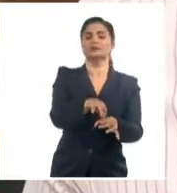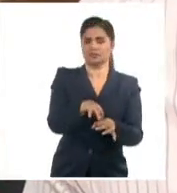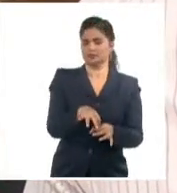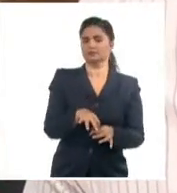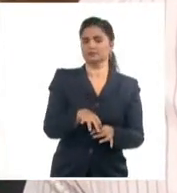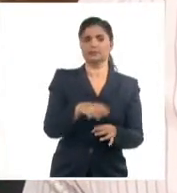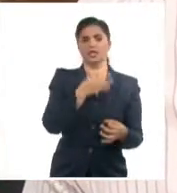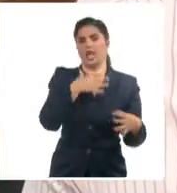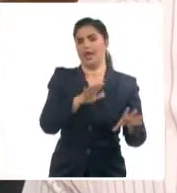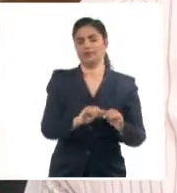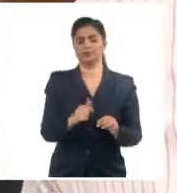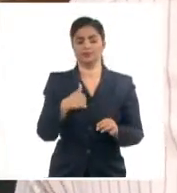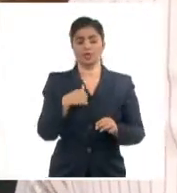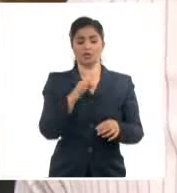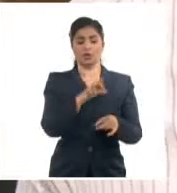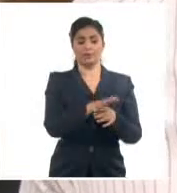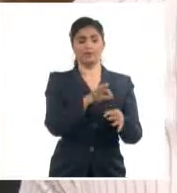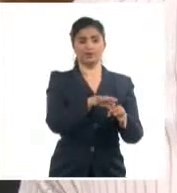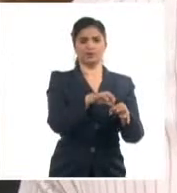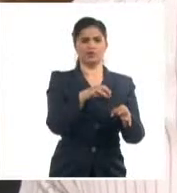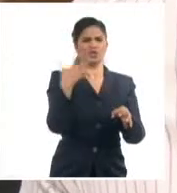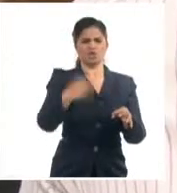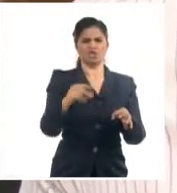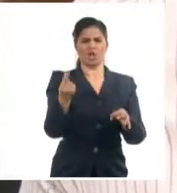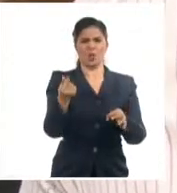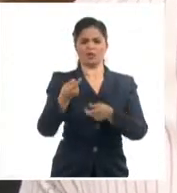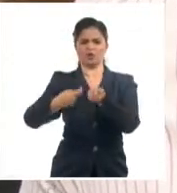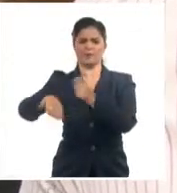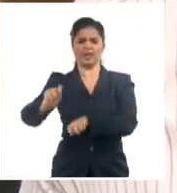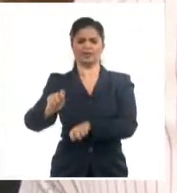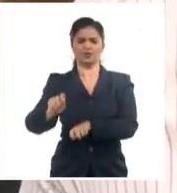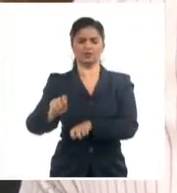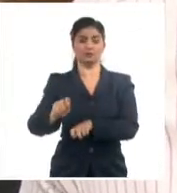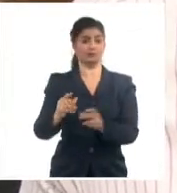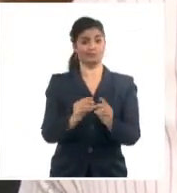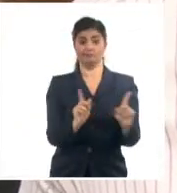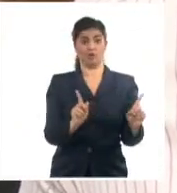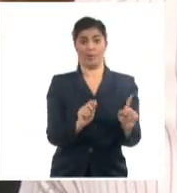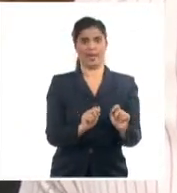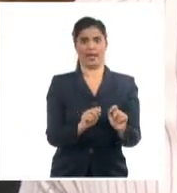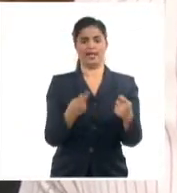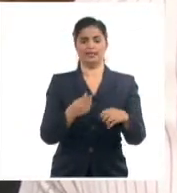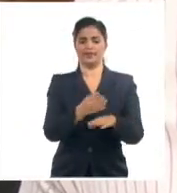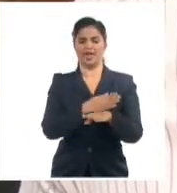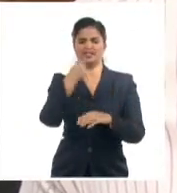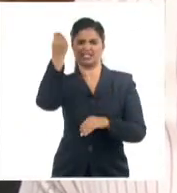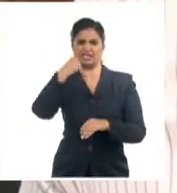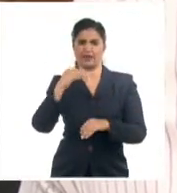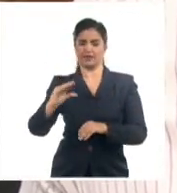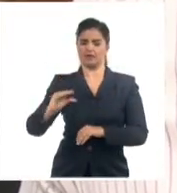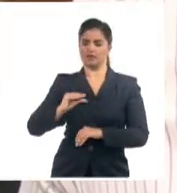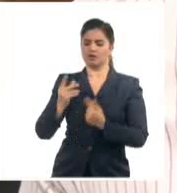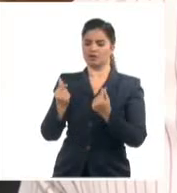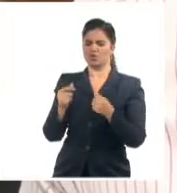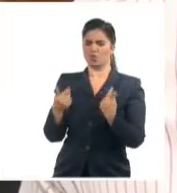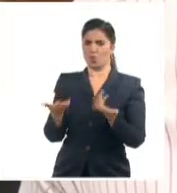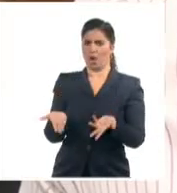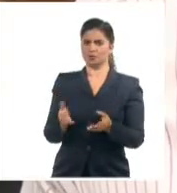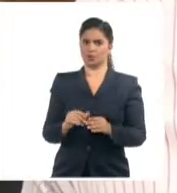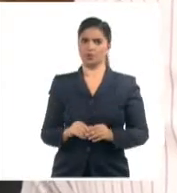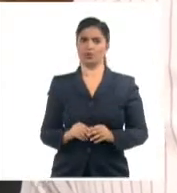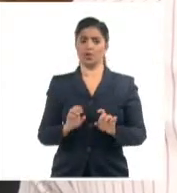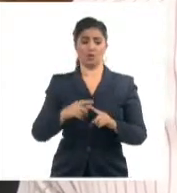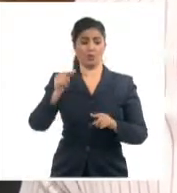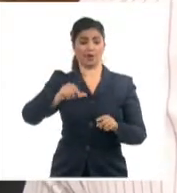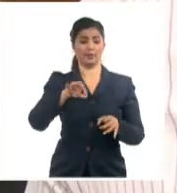yo comienzo a sembrar la caña y no sé todavía cómo me la van a pagar. No sé las utilidades ni los dividendos que voy a obtener. A partir de que